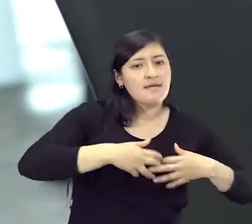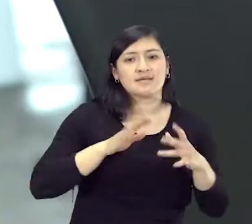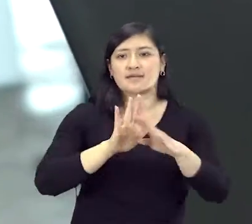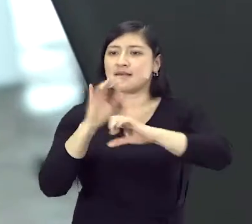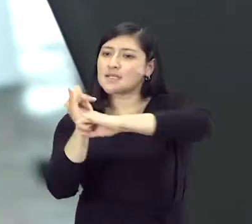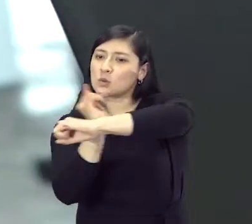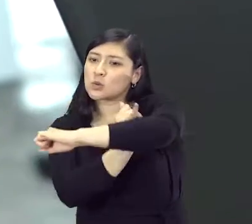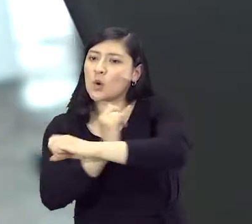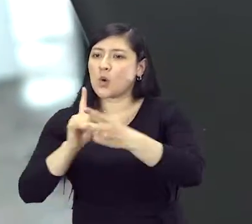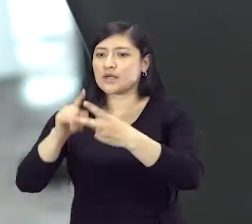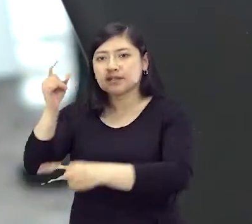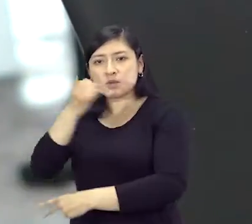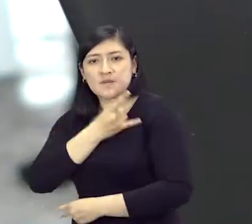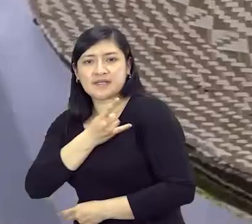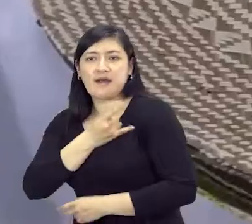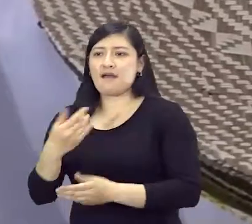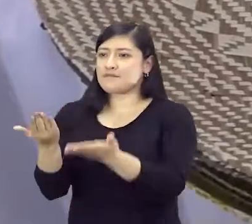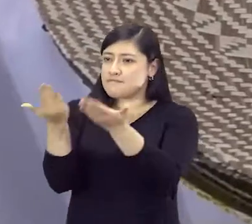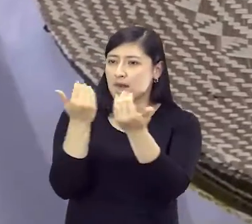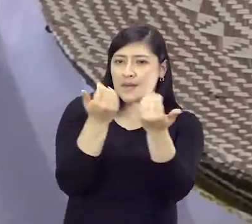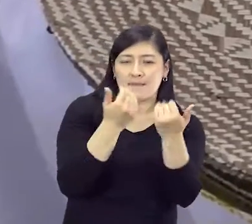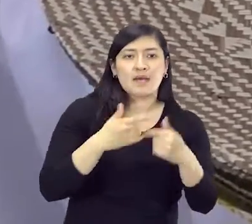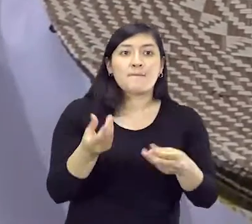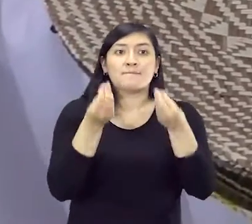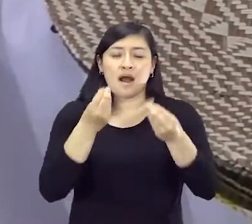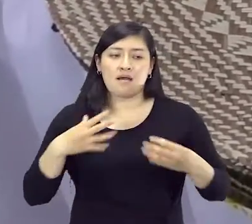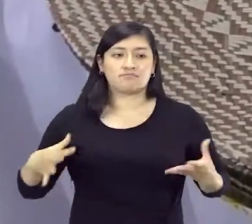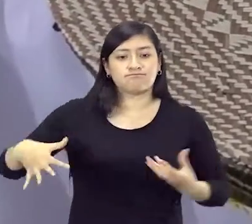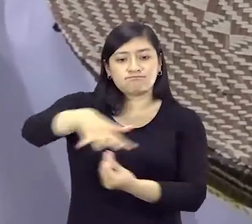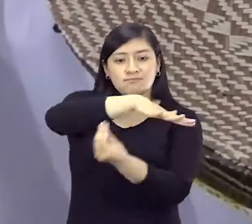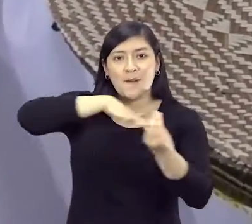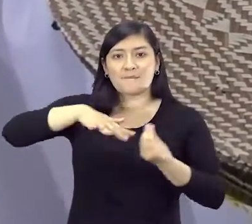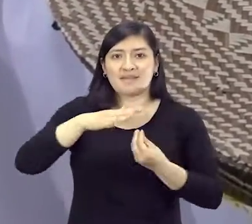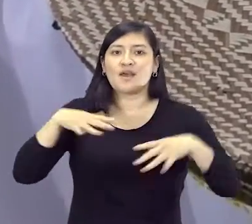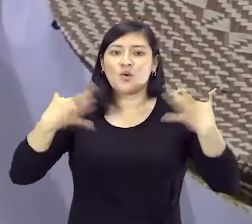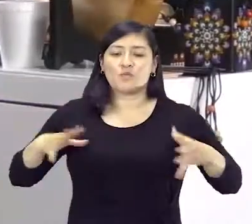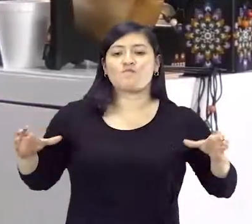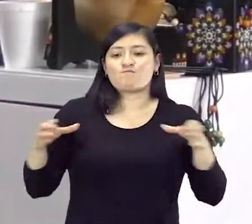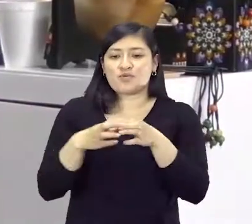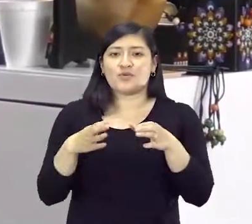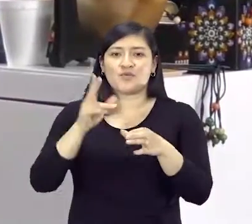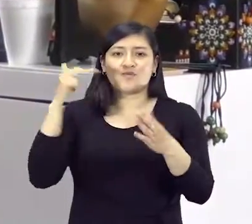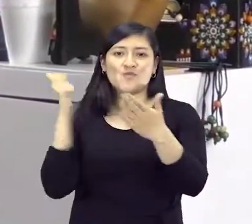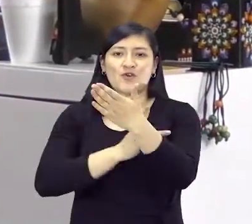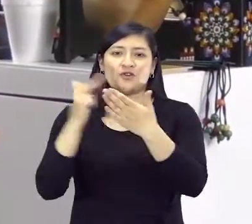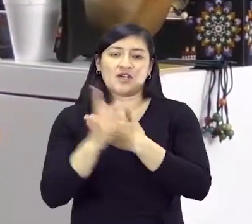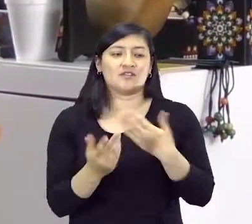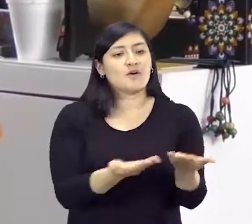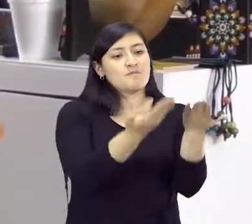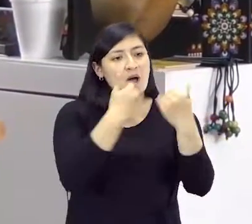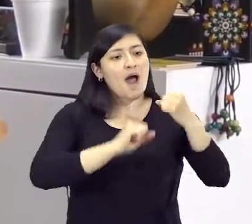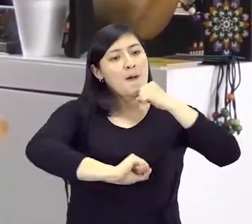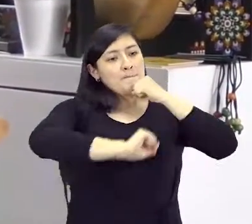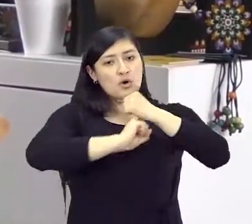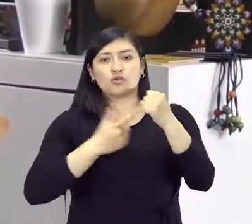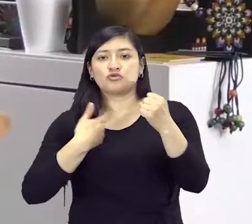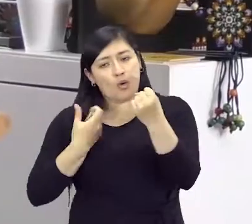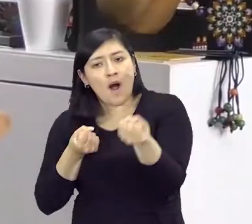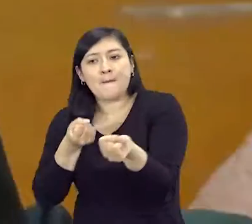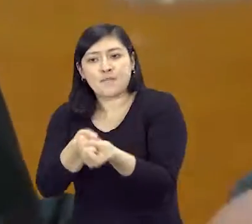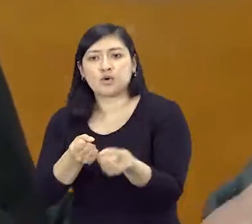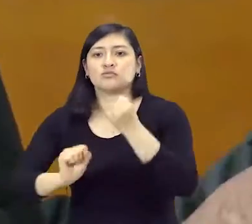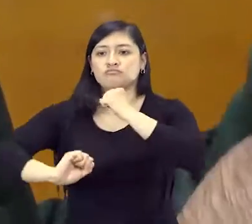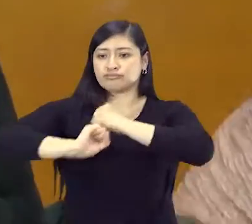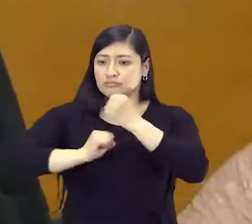actores como tal, a los empresarios, a las instituciones, a las universidades, a todos los participantes como tal del ecosistema para que entre todos hagamos un proyecto de